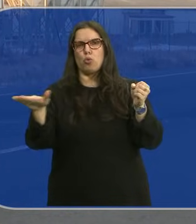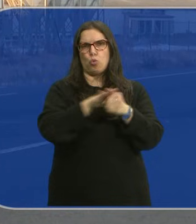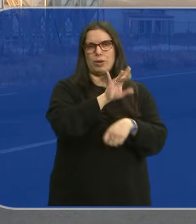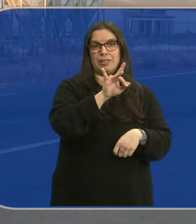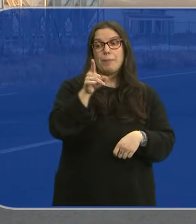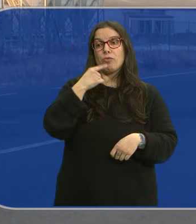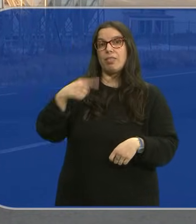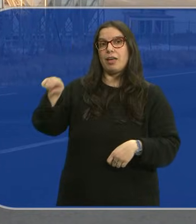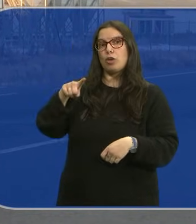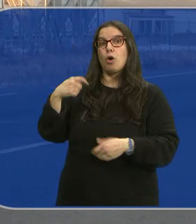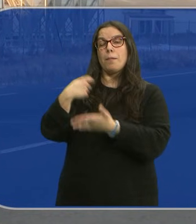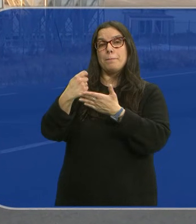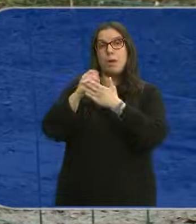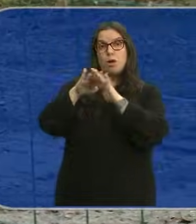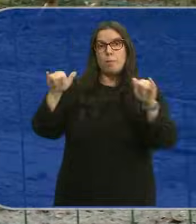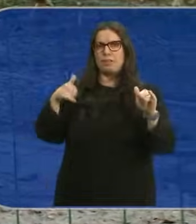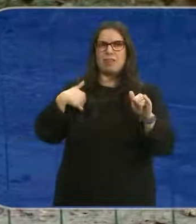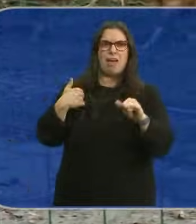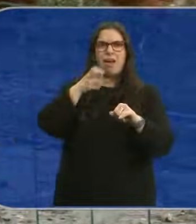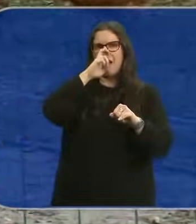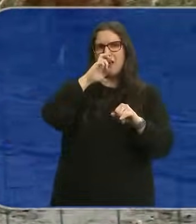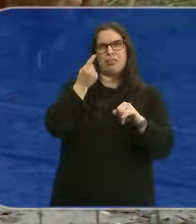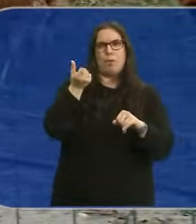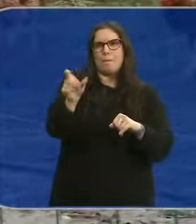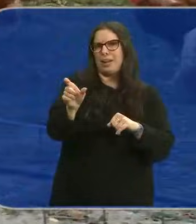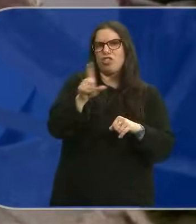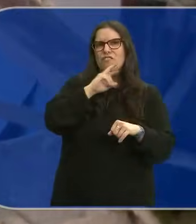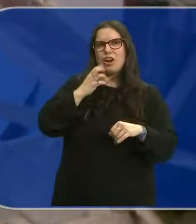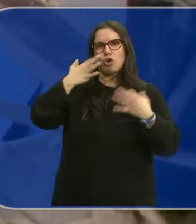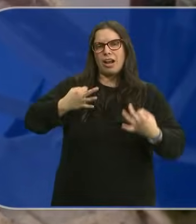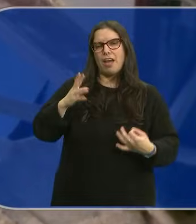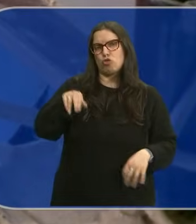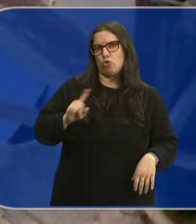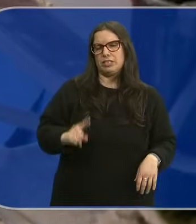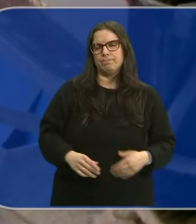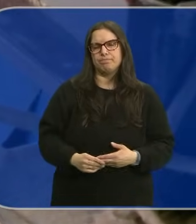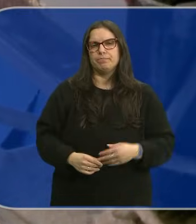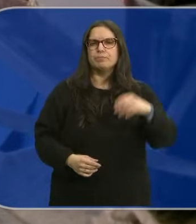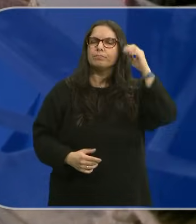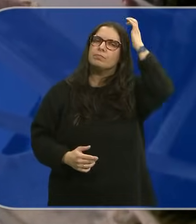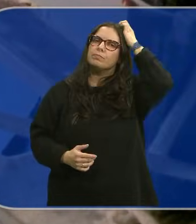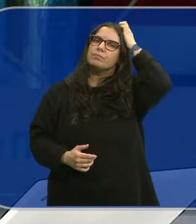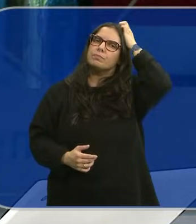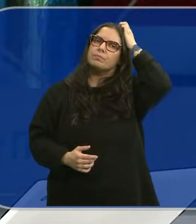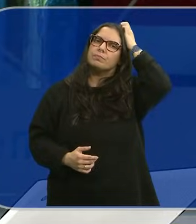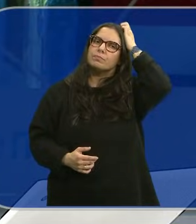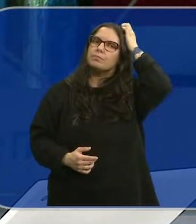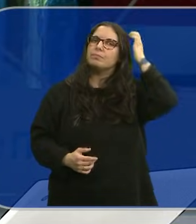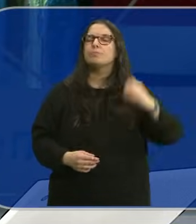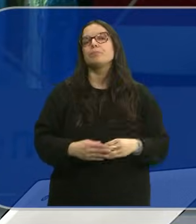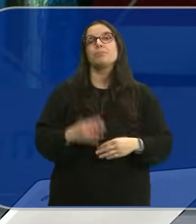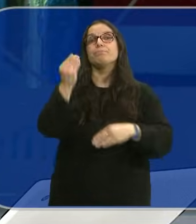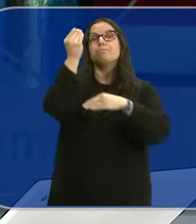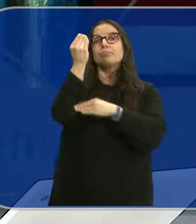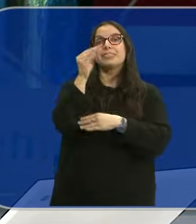productores aseguran que las indemnizaciones están desfasadas y que no reflejan el valor real de las aves y los huevos. Una talla